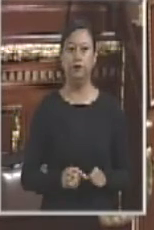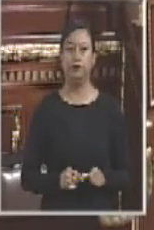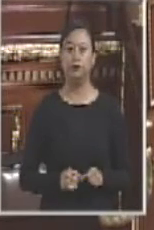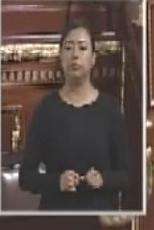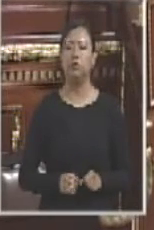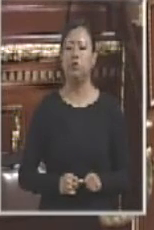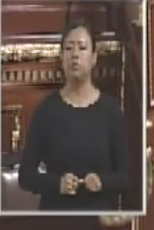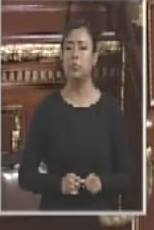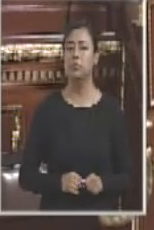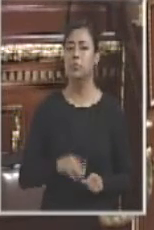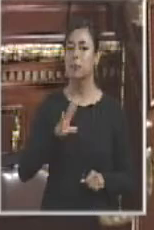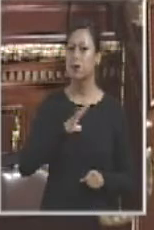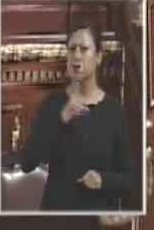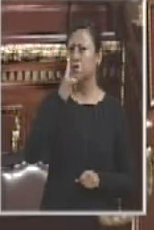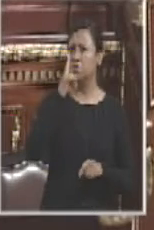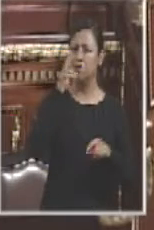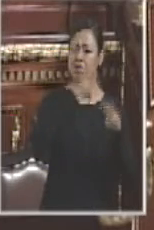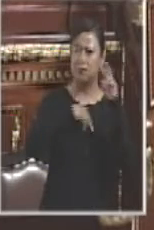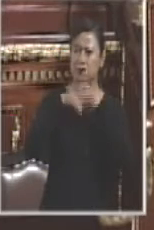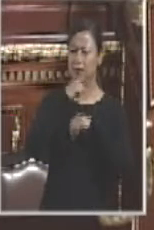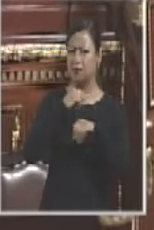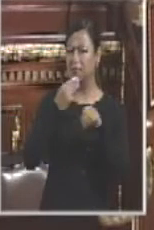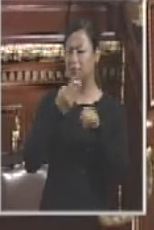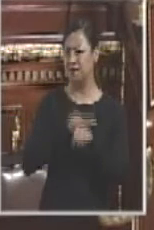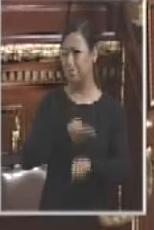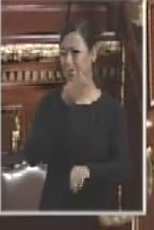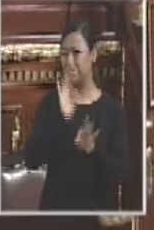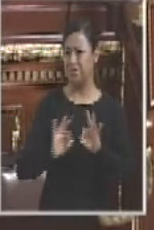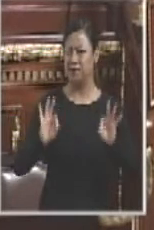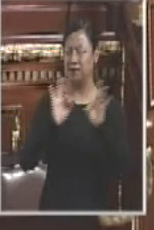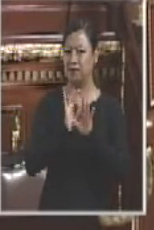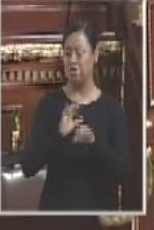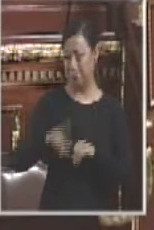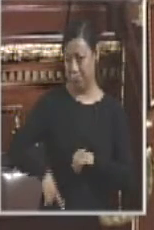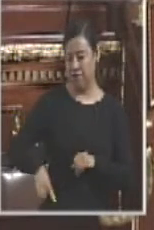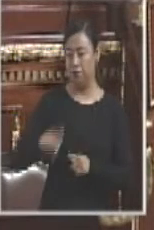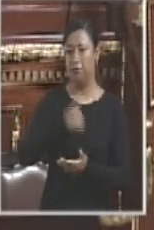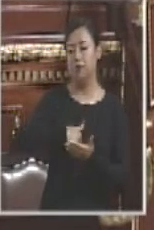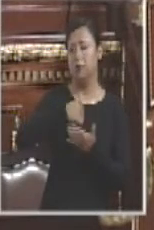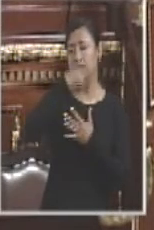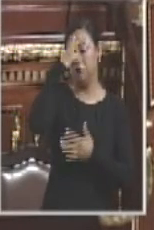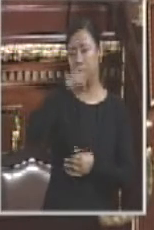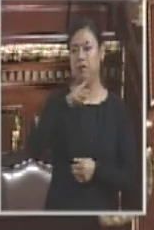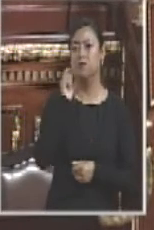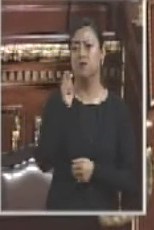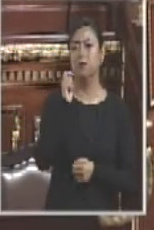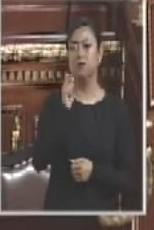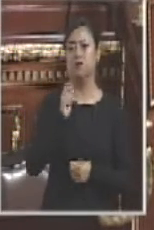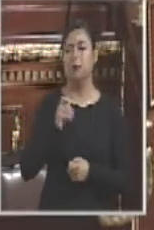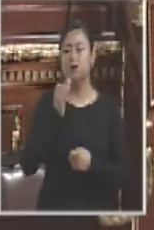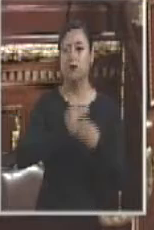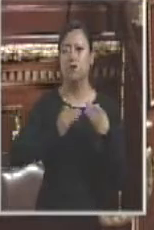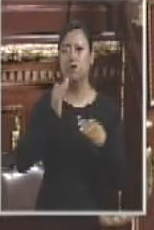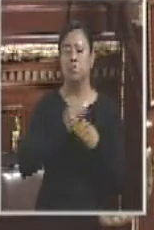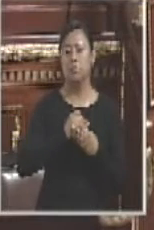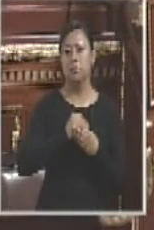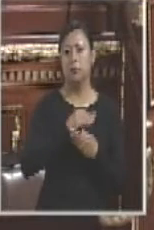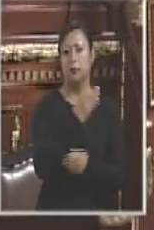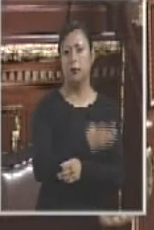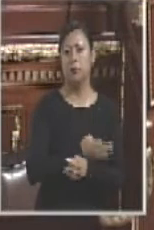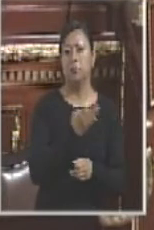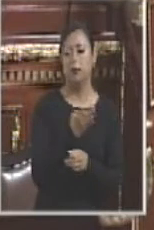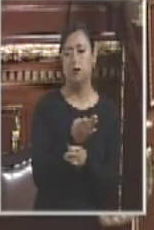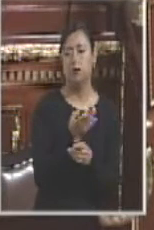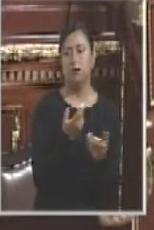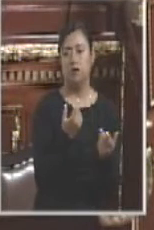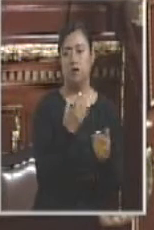Una de las principales preocupaciones del actual gobierno de la Ciudad de México ha sido que todas y cada una de las familias cuenten